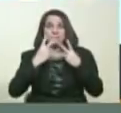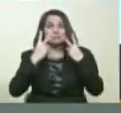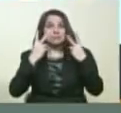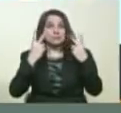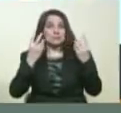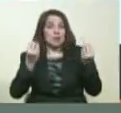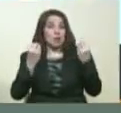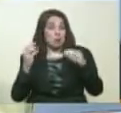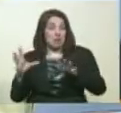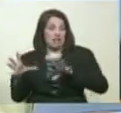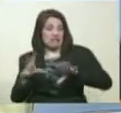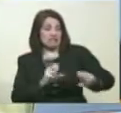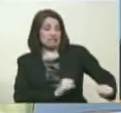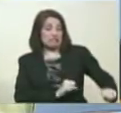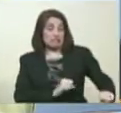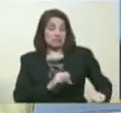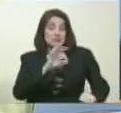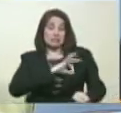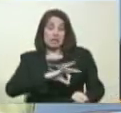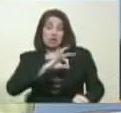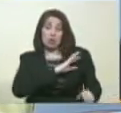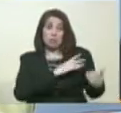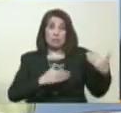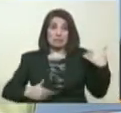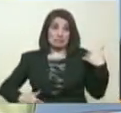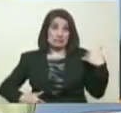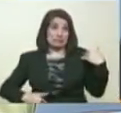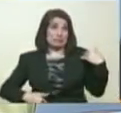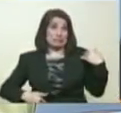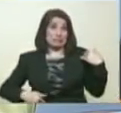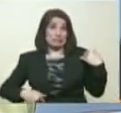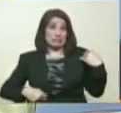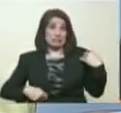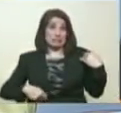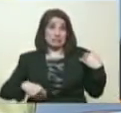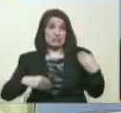el capitalismo, señor presidente, es una